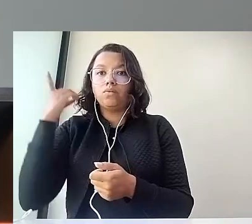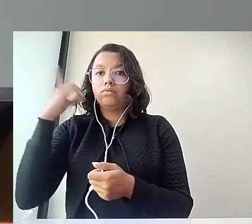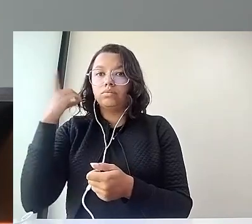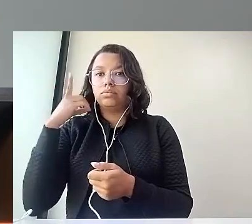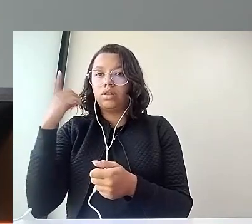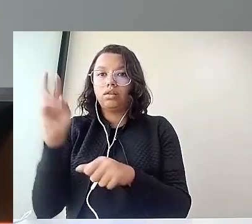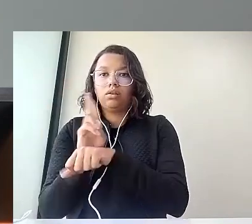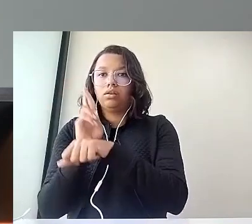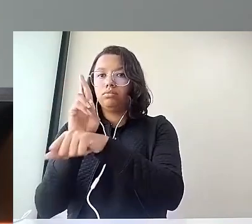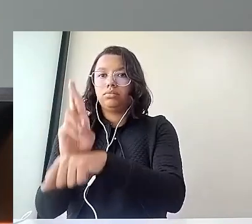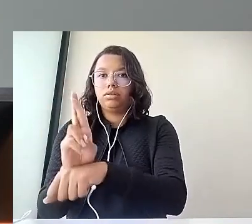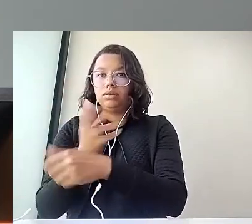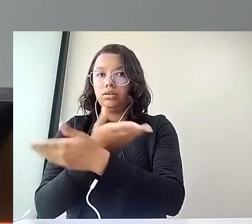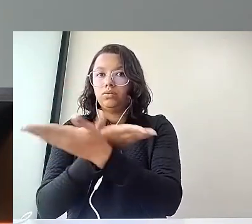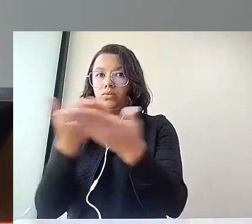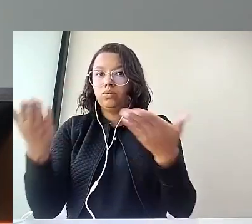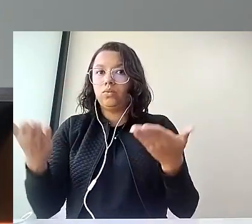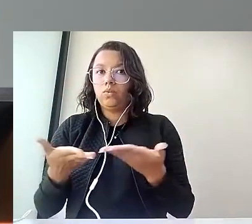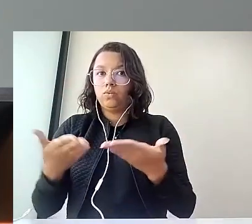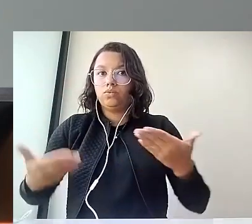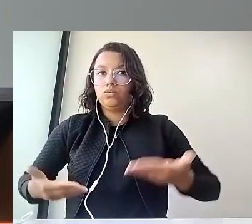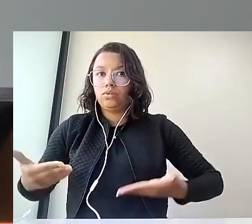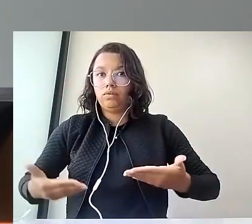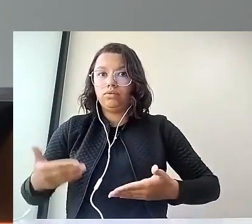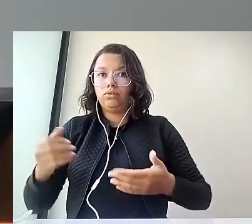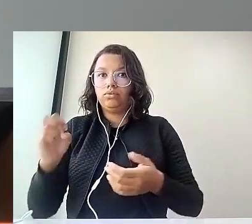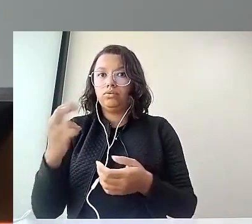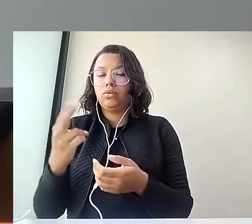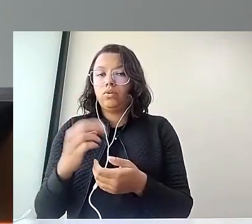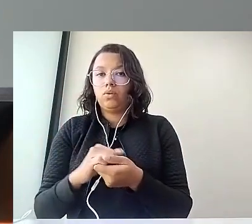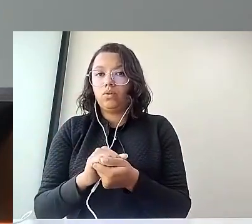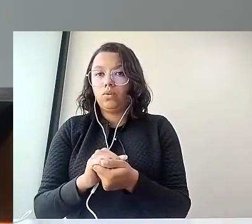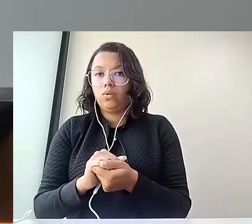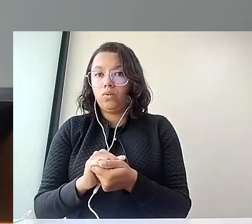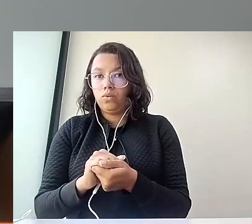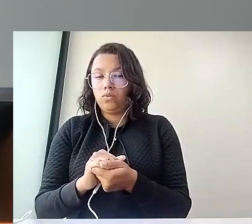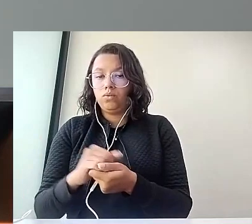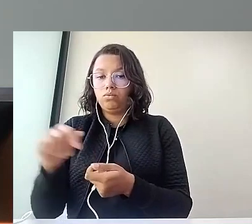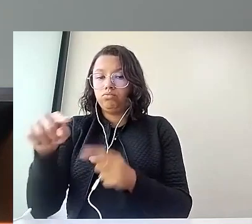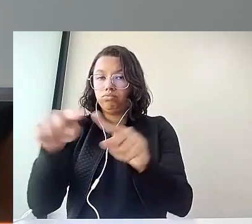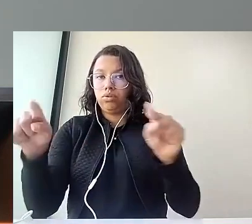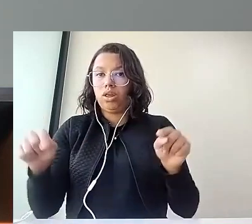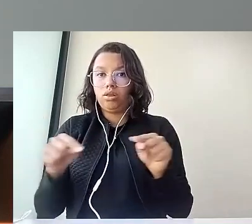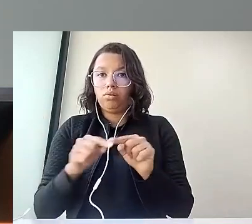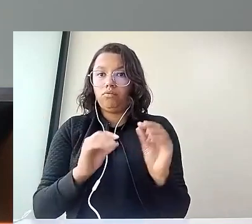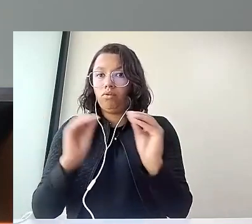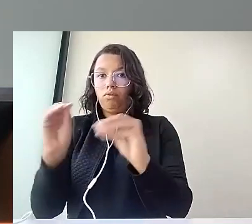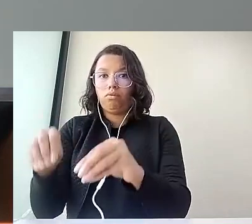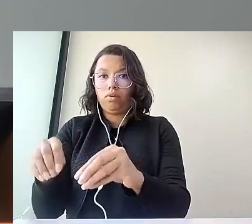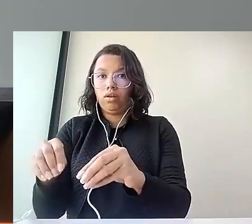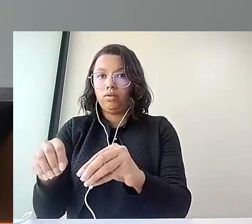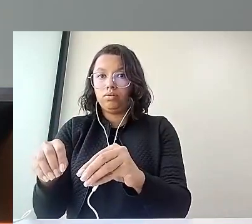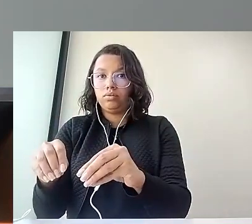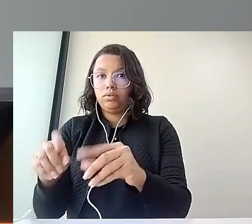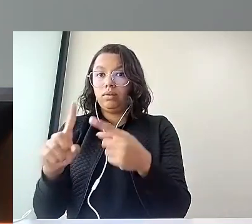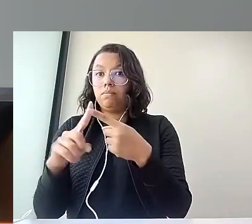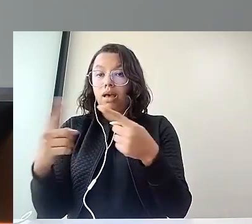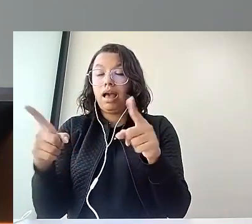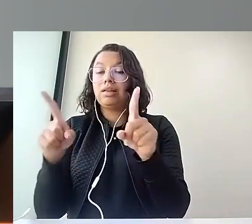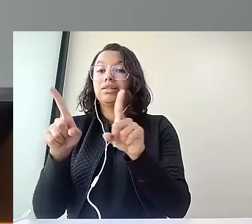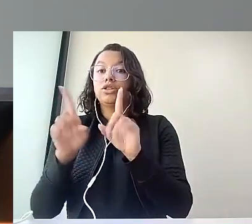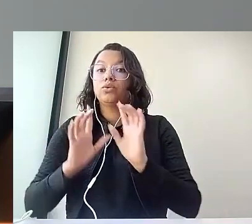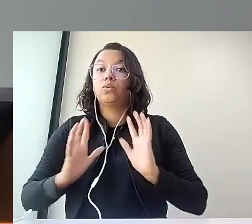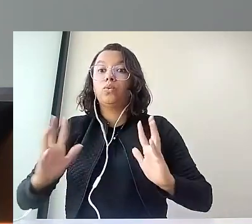sus electores o a la circunscripción en la que fue elegido, sino a toda la nación. Es lo